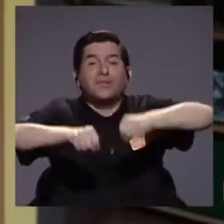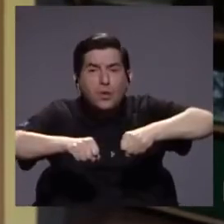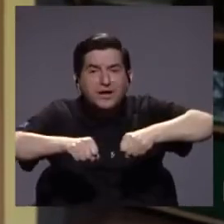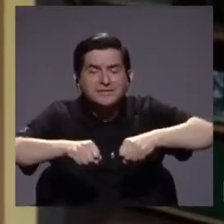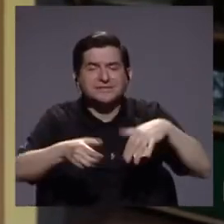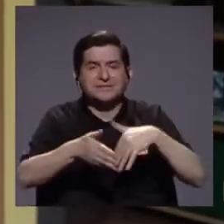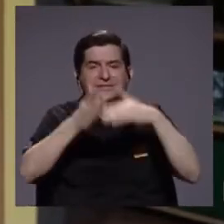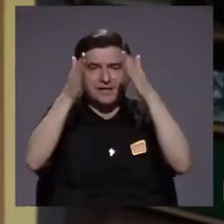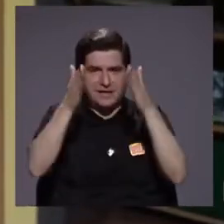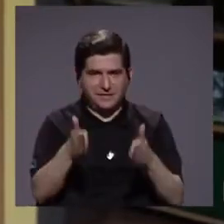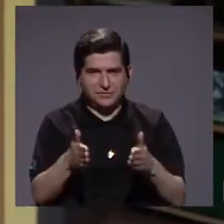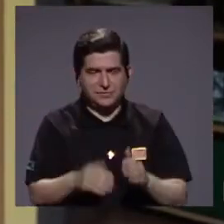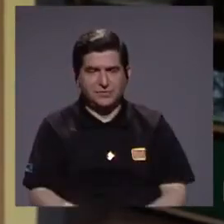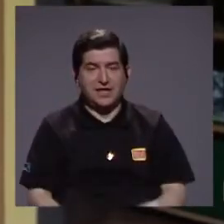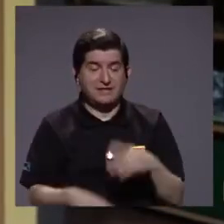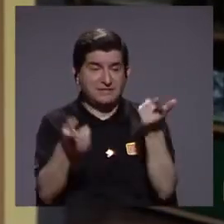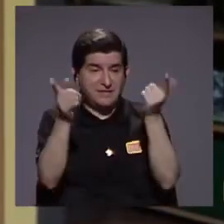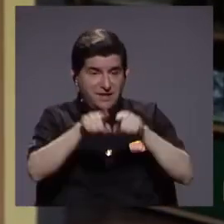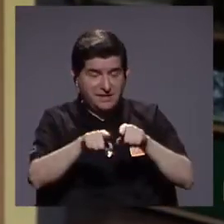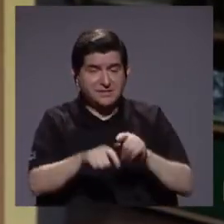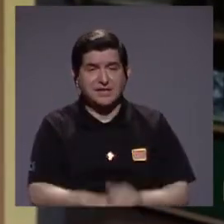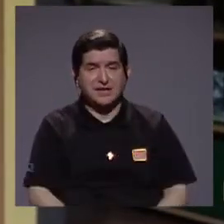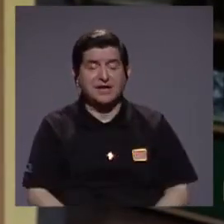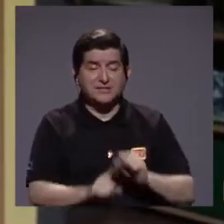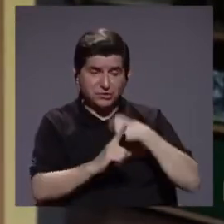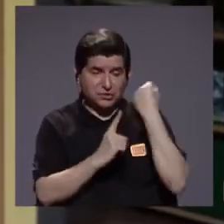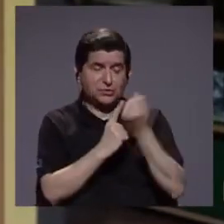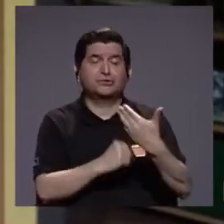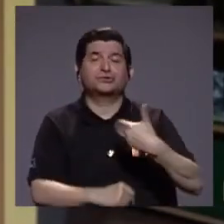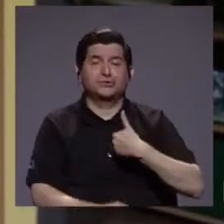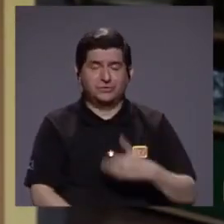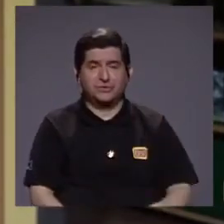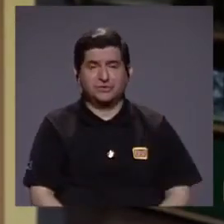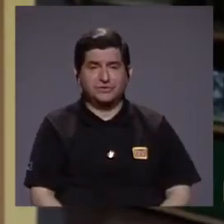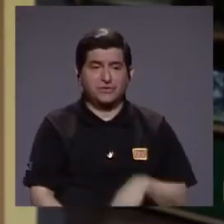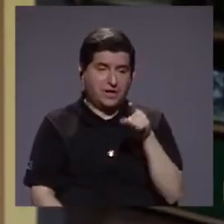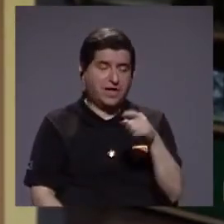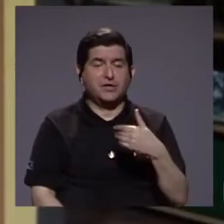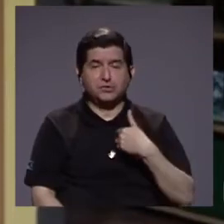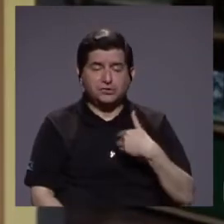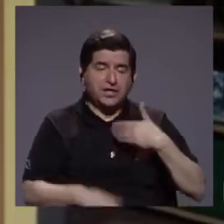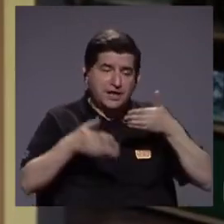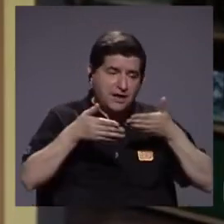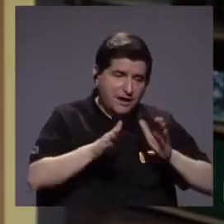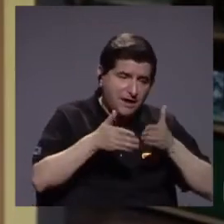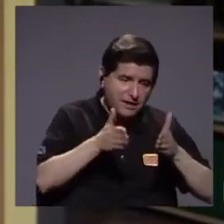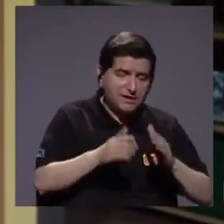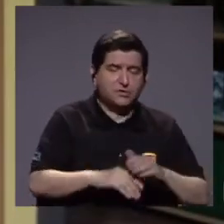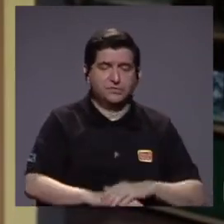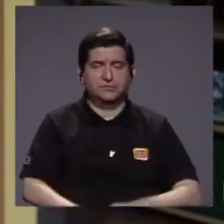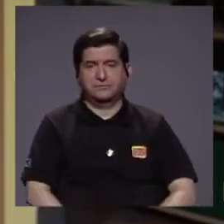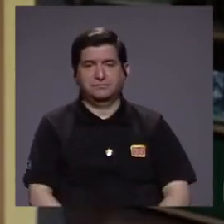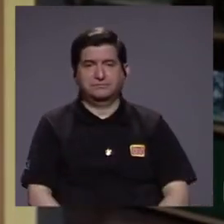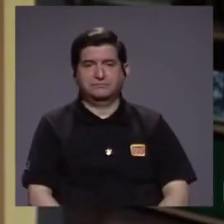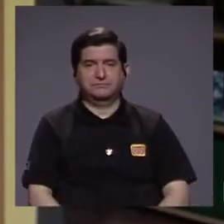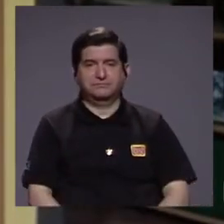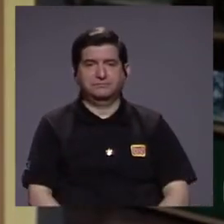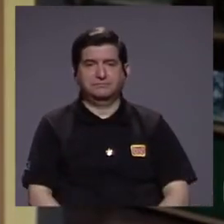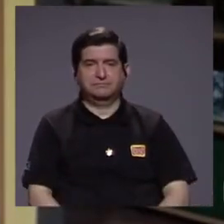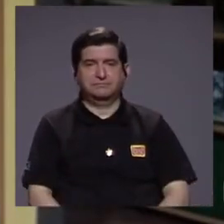del estudiantado que está en estas condiciones, es decir, que tiene hijas o hijos.